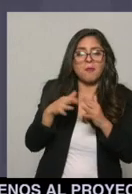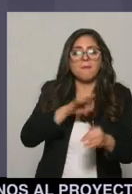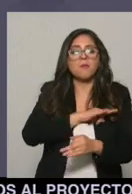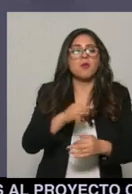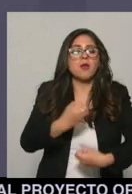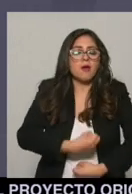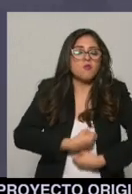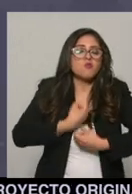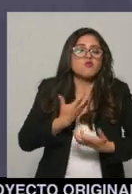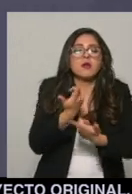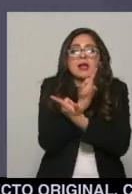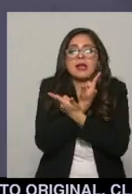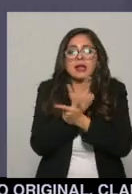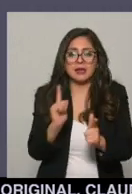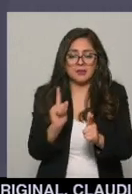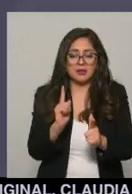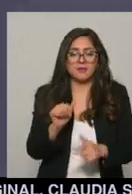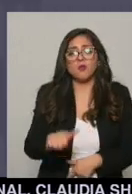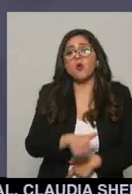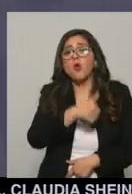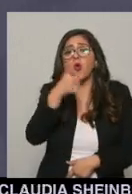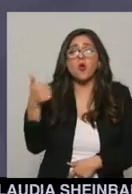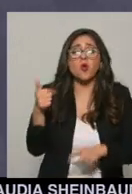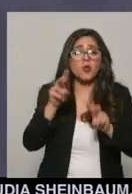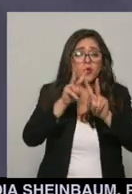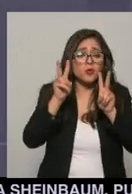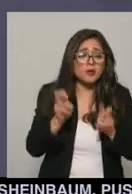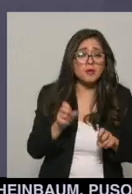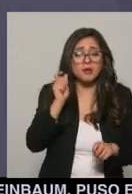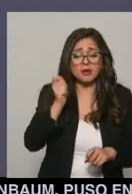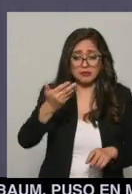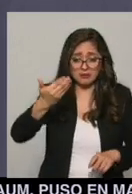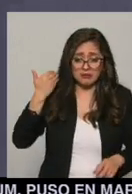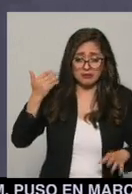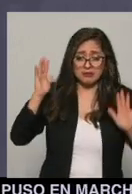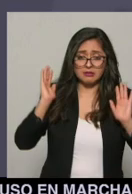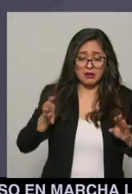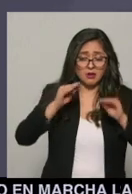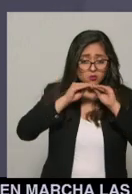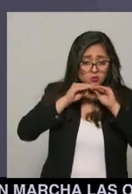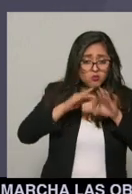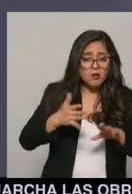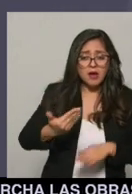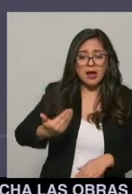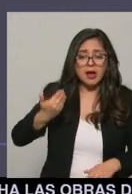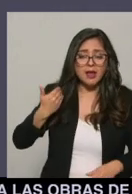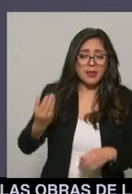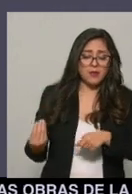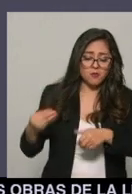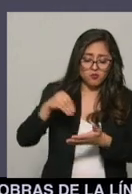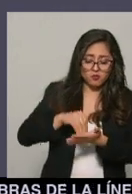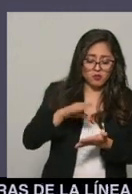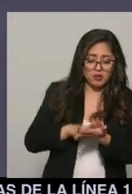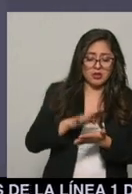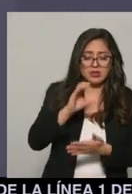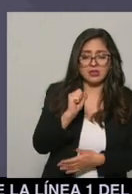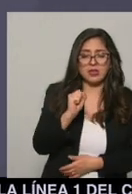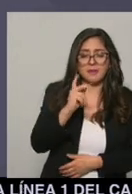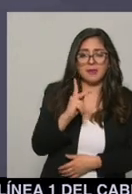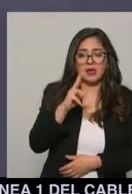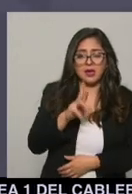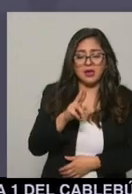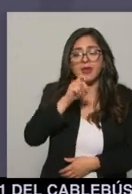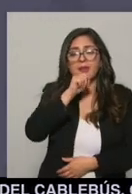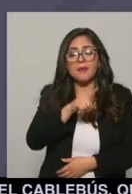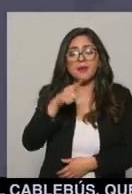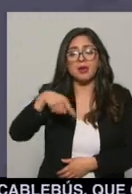¿no? Algunas, hay que señalar, ya se transmitieron. Por ejemplo, las que inscribió el SPR, Canal 14, pues no, ya tienen